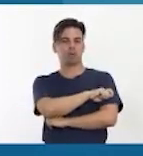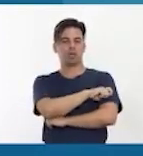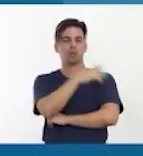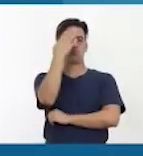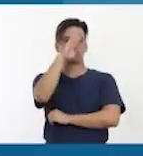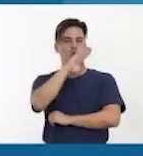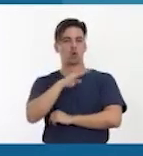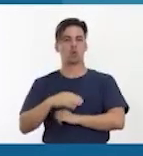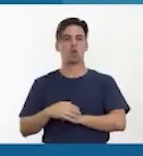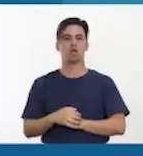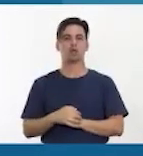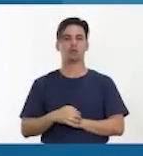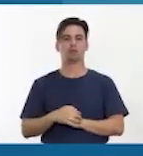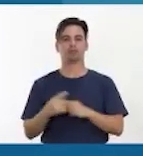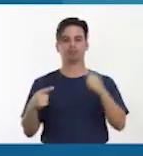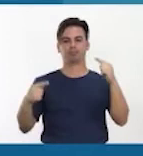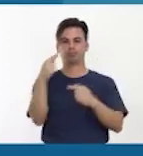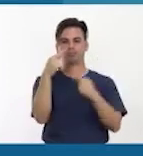enfrentamiento.